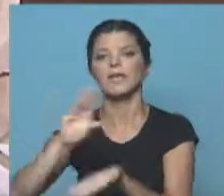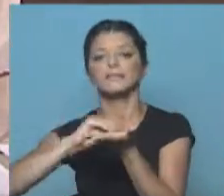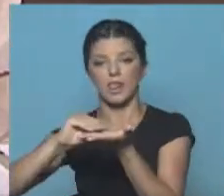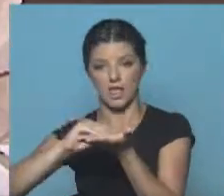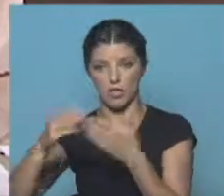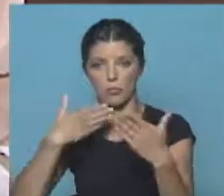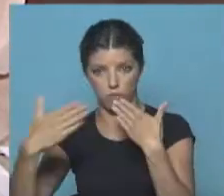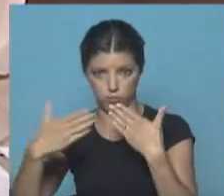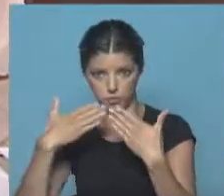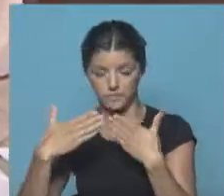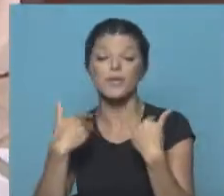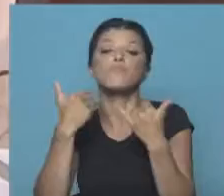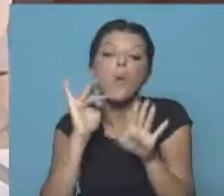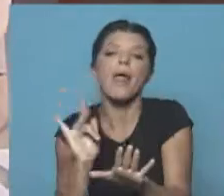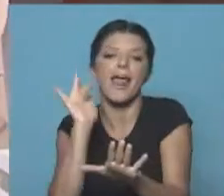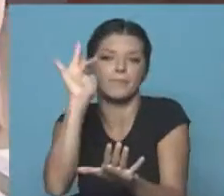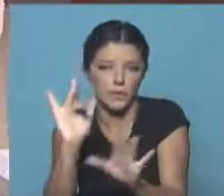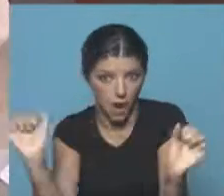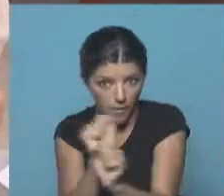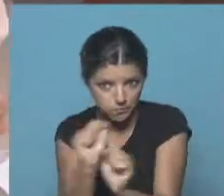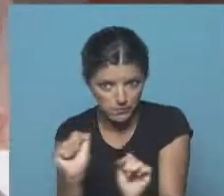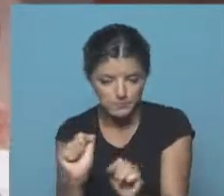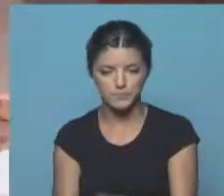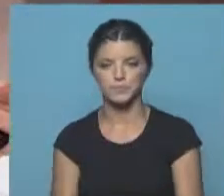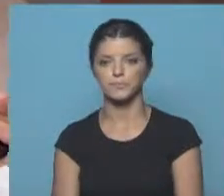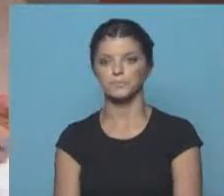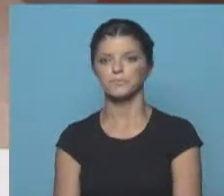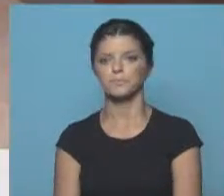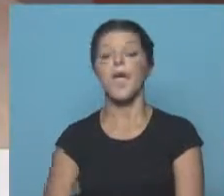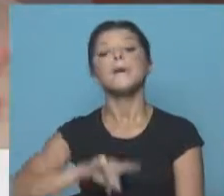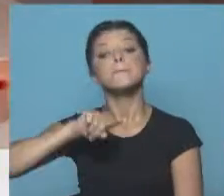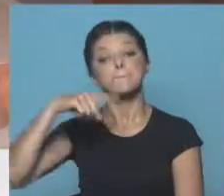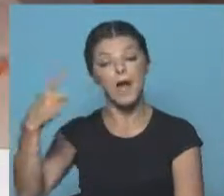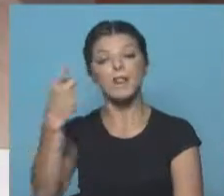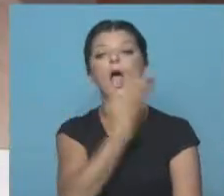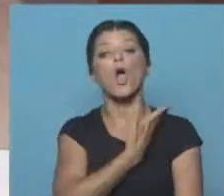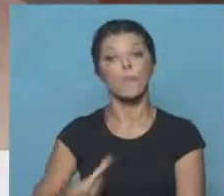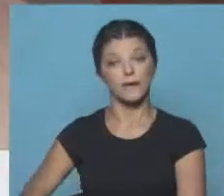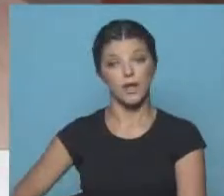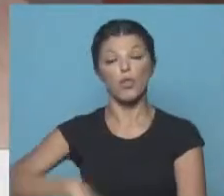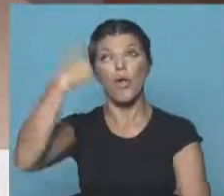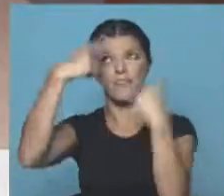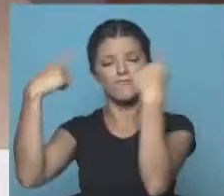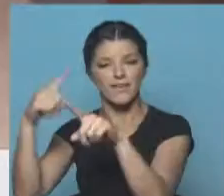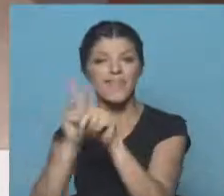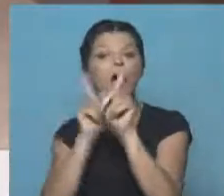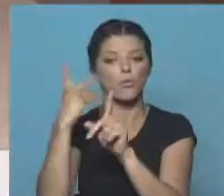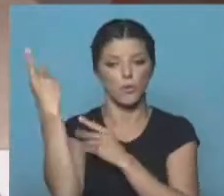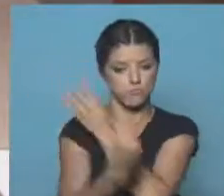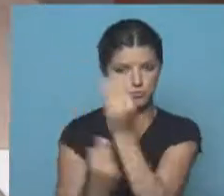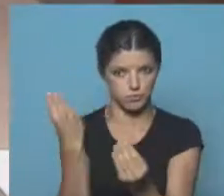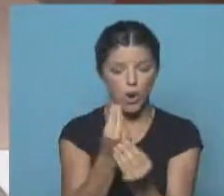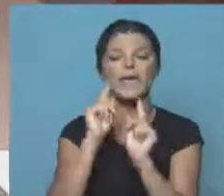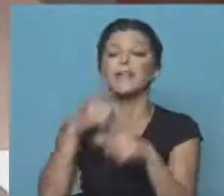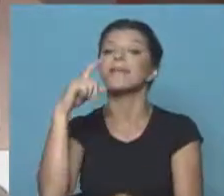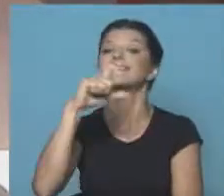dictamen podría llegar el miércoles al recinto. Sí, ya va a estar presente mañana los gobernadores, algunos gobernadores, no sabe si todos, y la CGT que ya